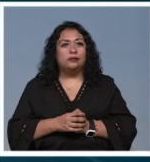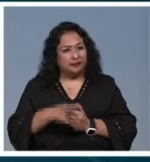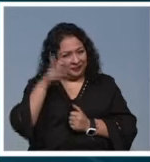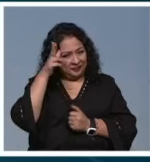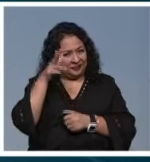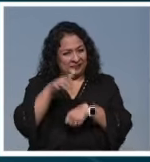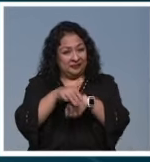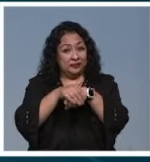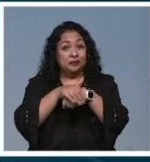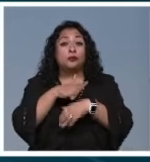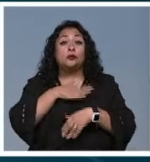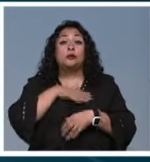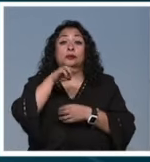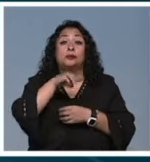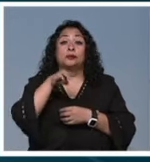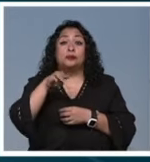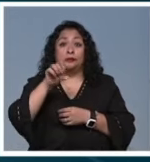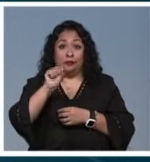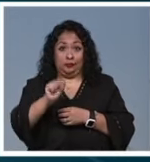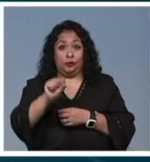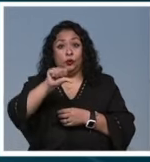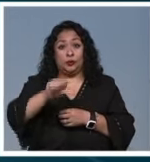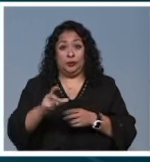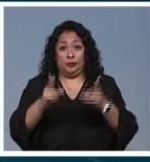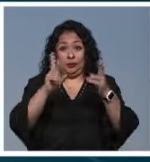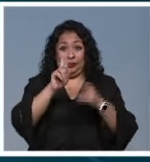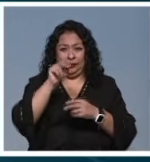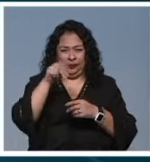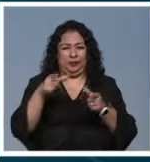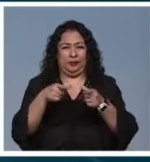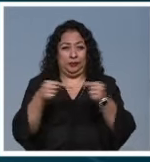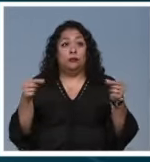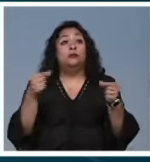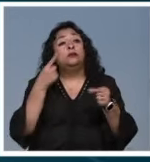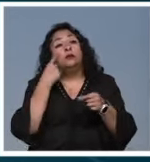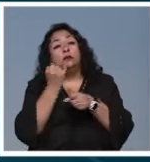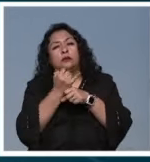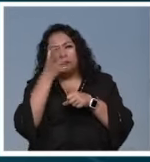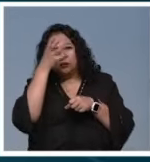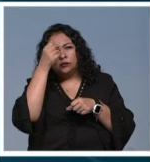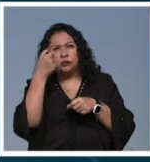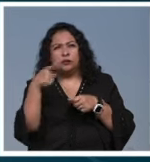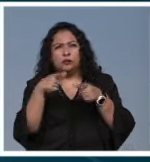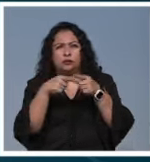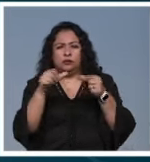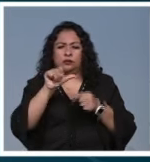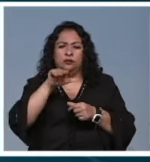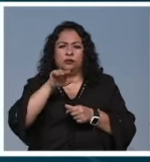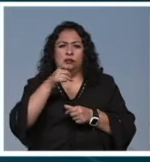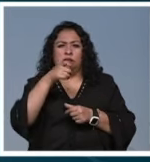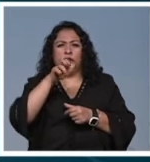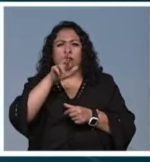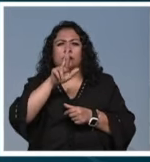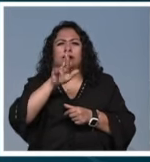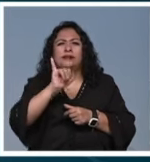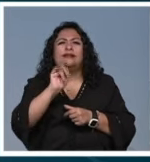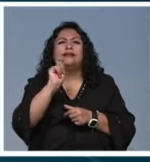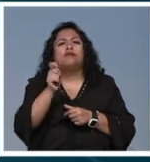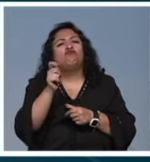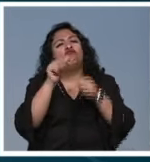Konnichiwa, amigos, soy Miri Murasaki y hoy en Rincón Nipón exploraremos el concepto japonés Ameagari, que trata sobre el arte